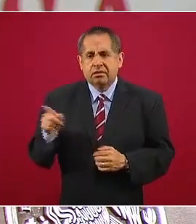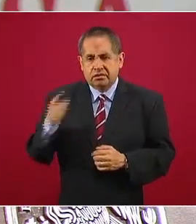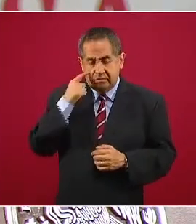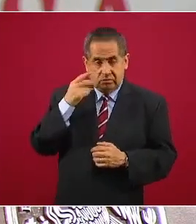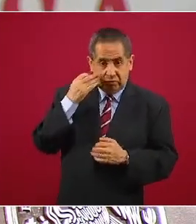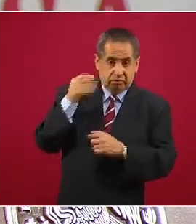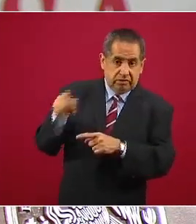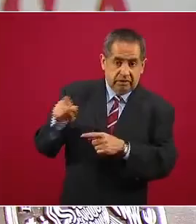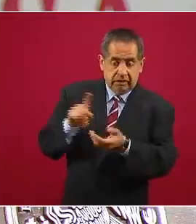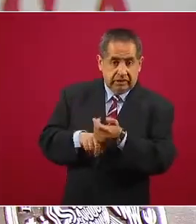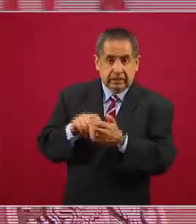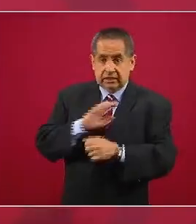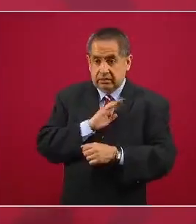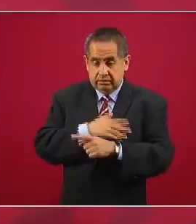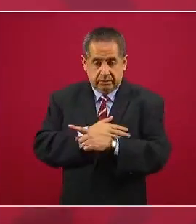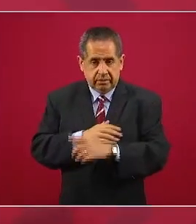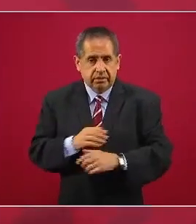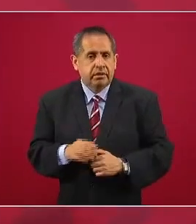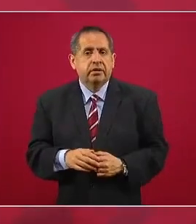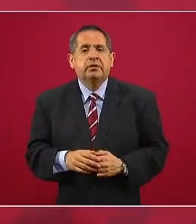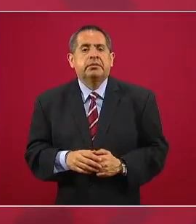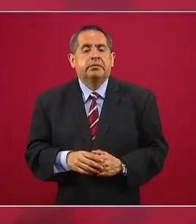hecho.